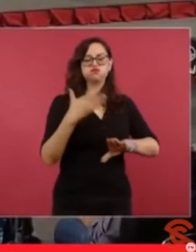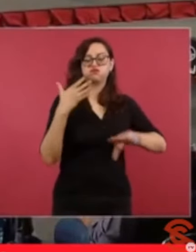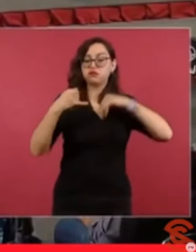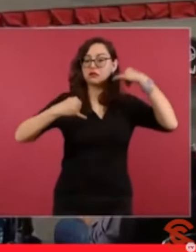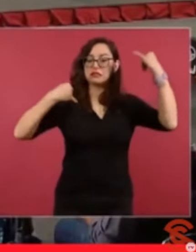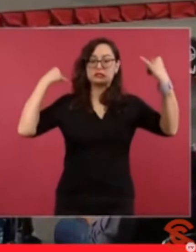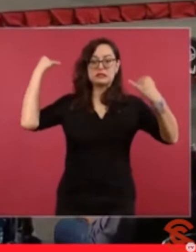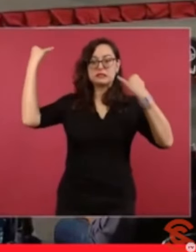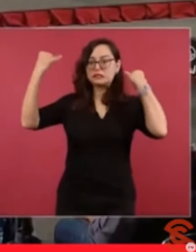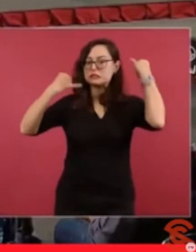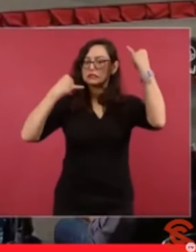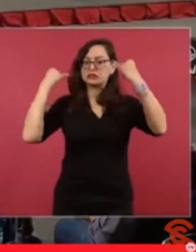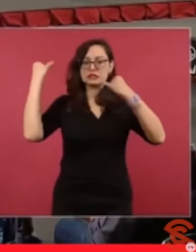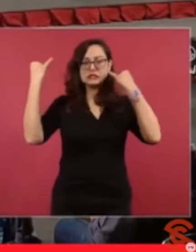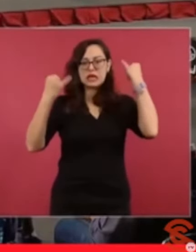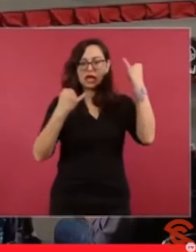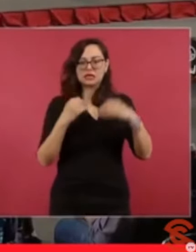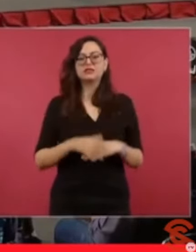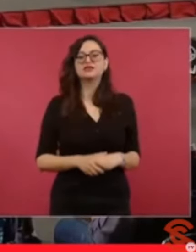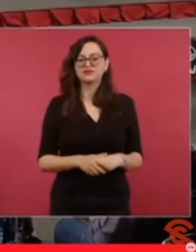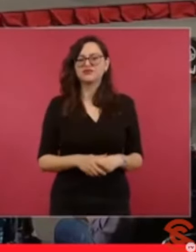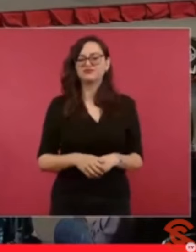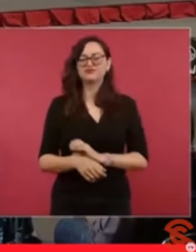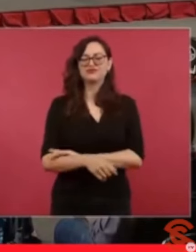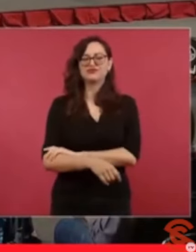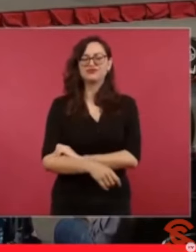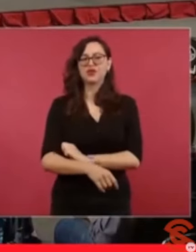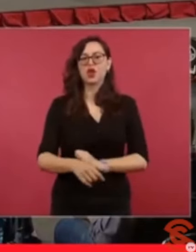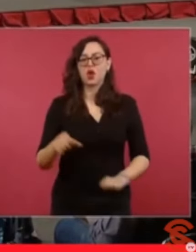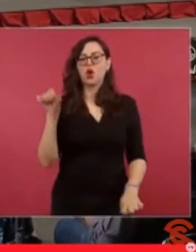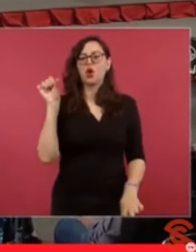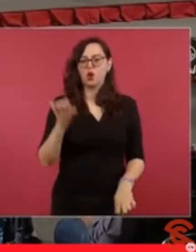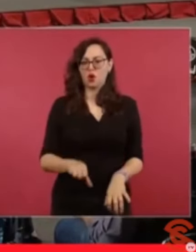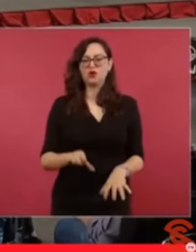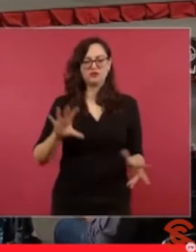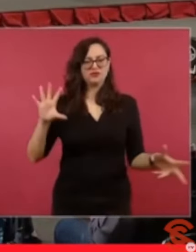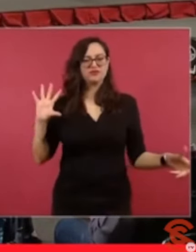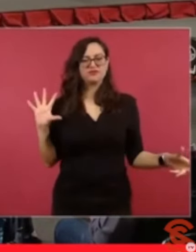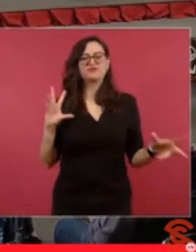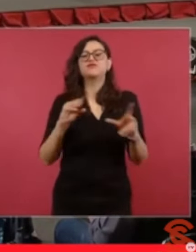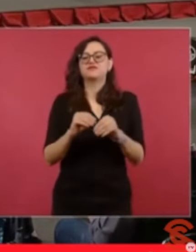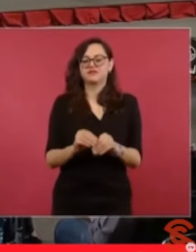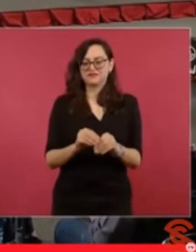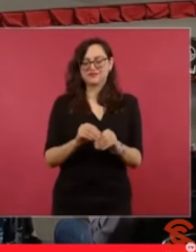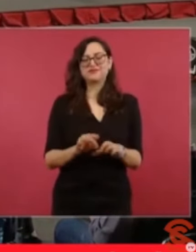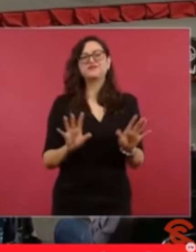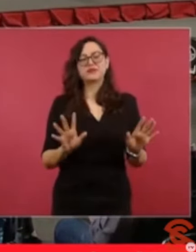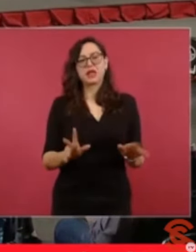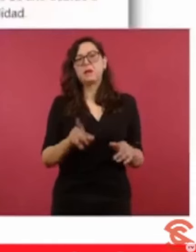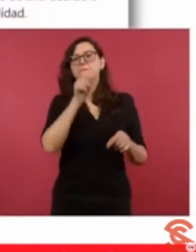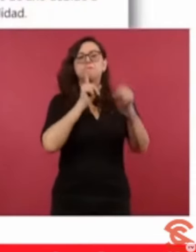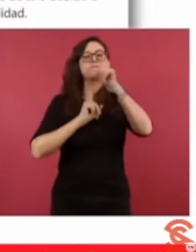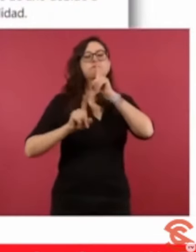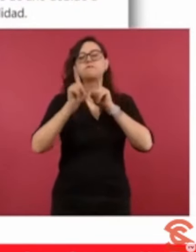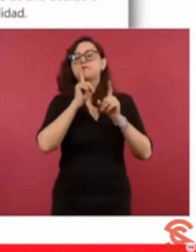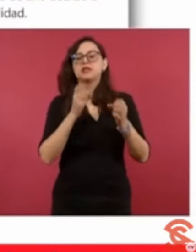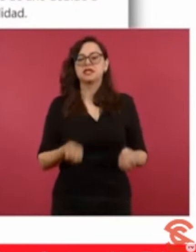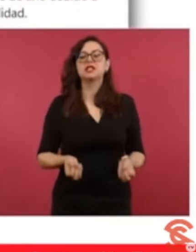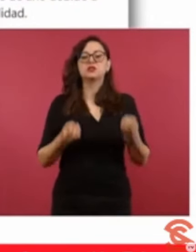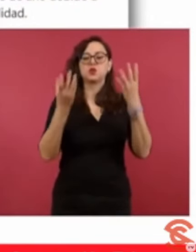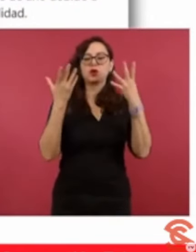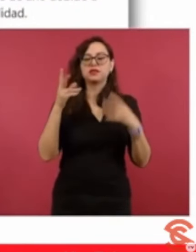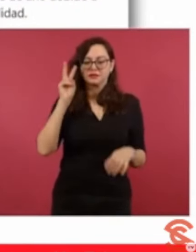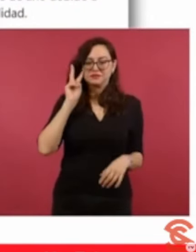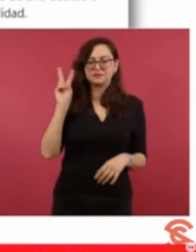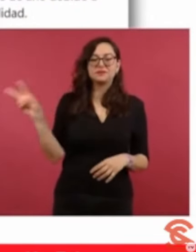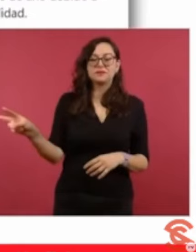todo. Y vamos a hacer un breve recuento para refrescar la memoria. Que si la torre de control estaba inclinada,